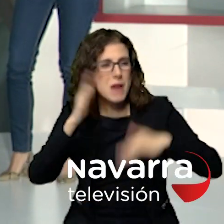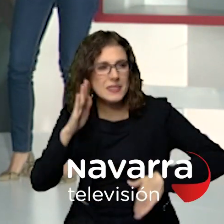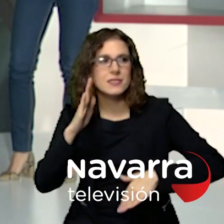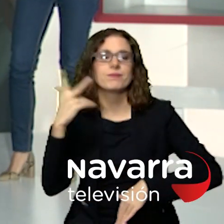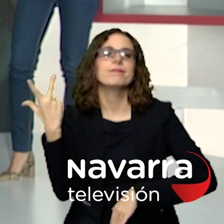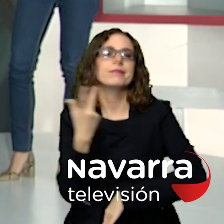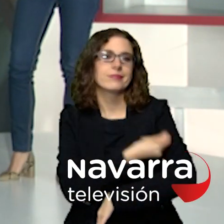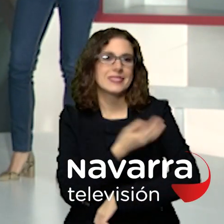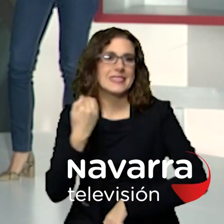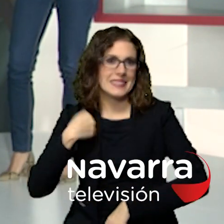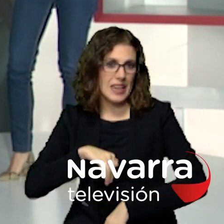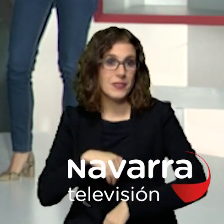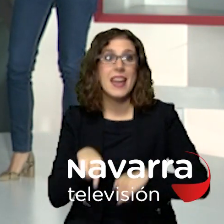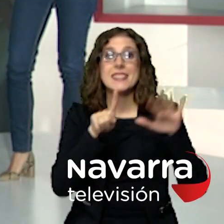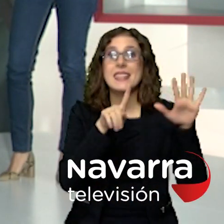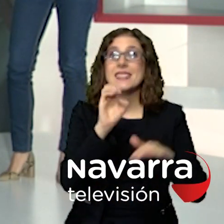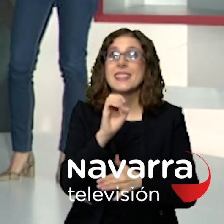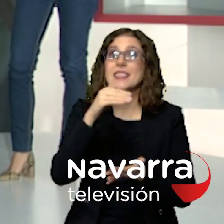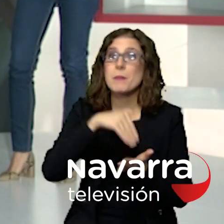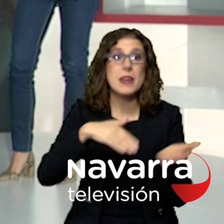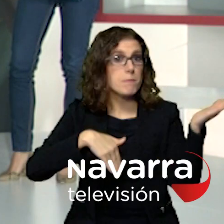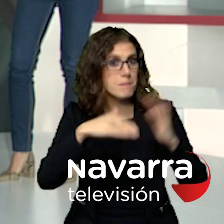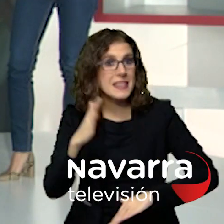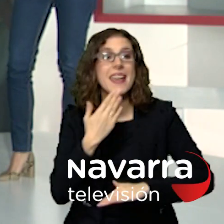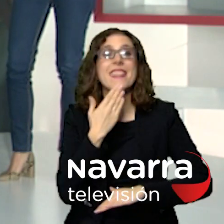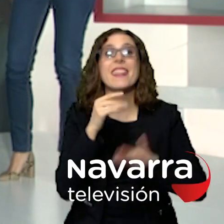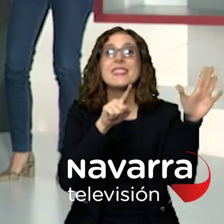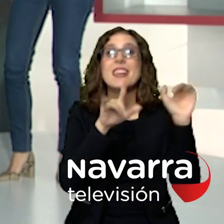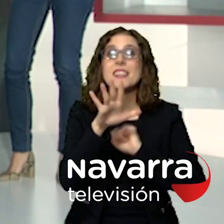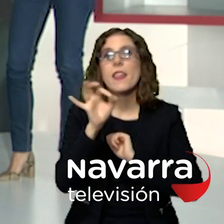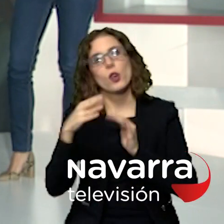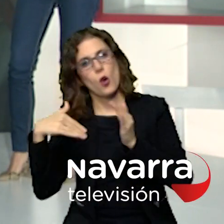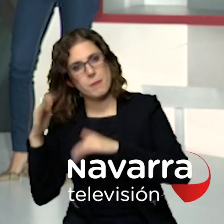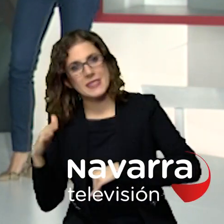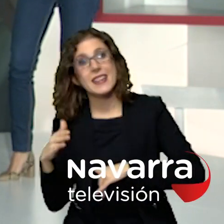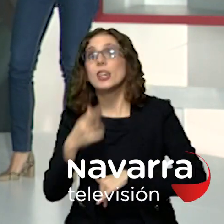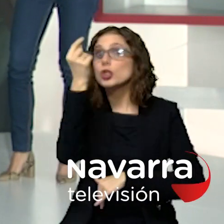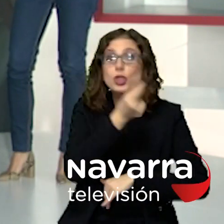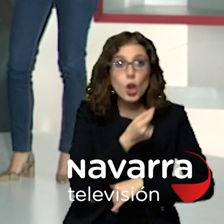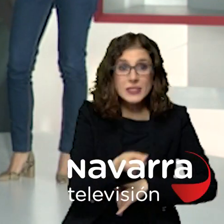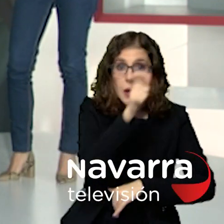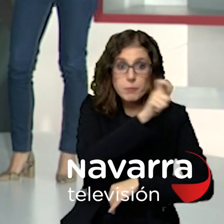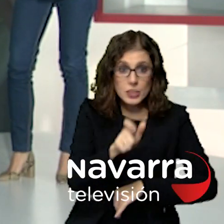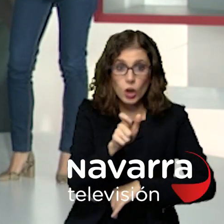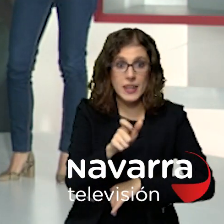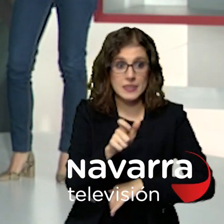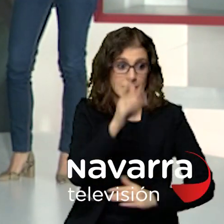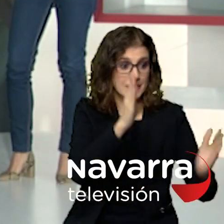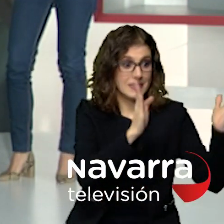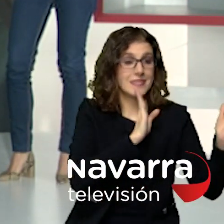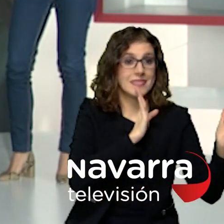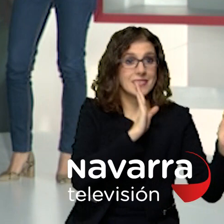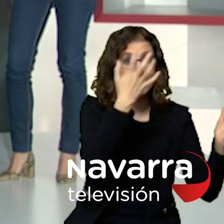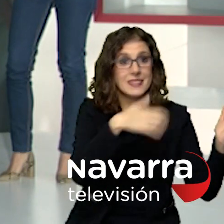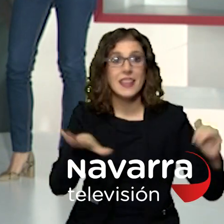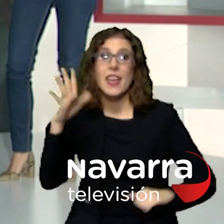han hecho. 64.512 tienen 65 años o más, el 51% del total de la población en esa franja de edad